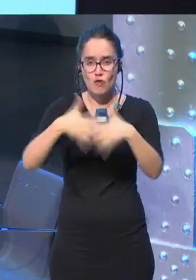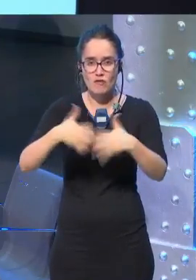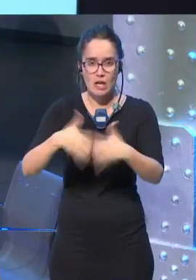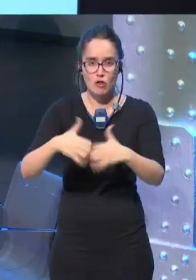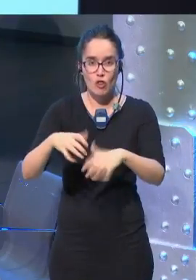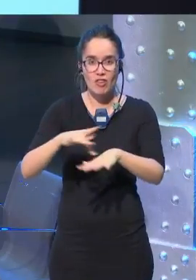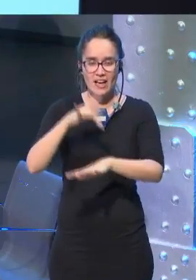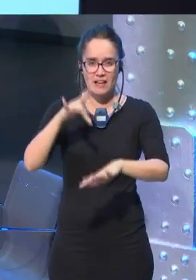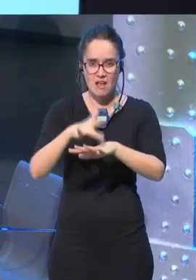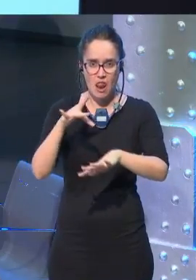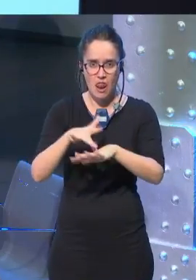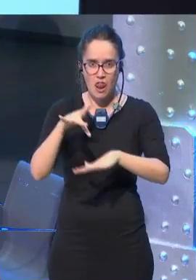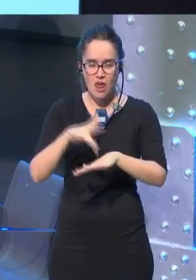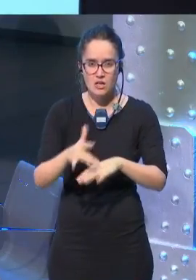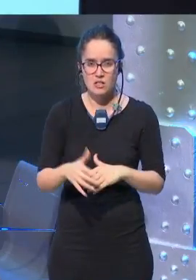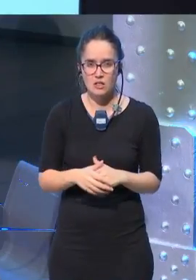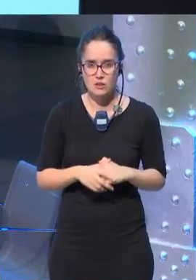y